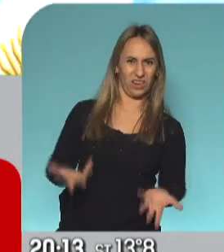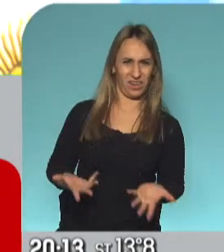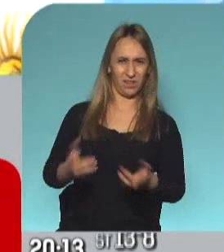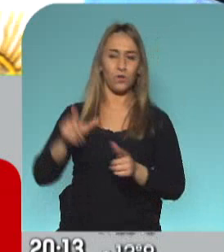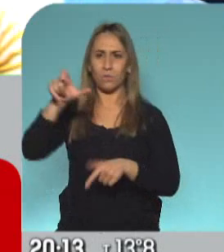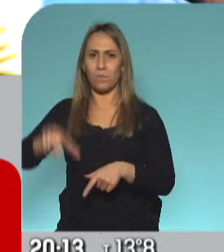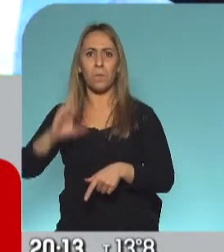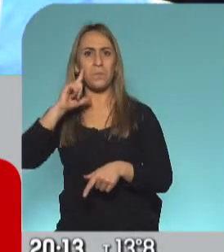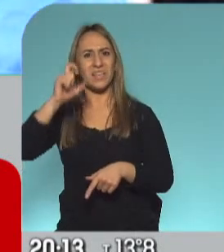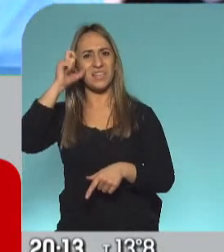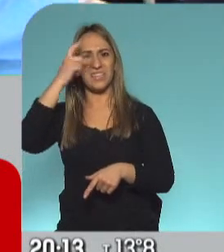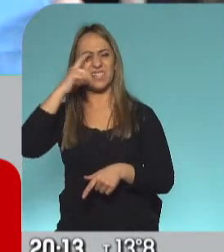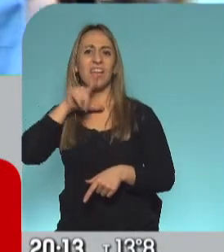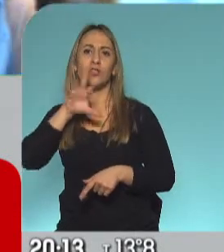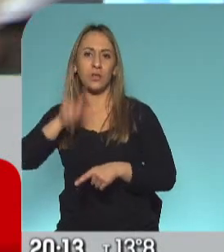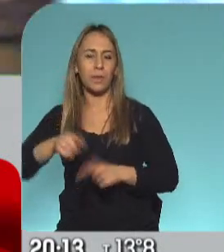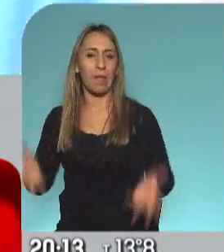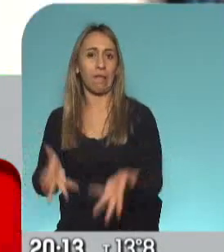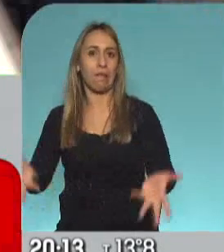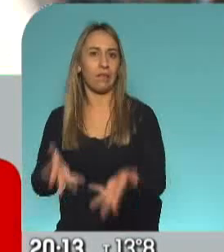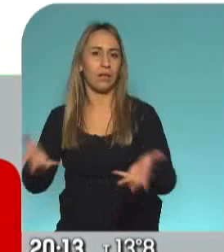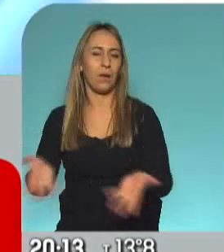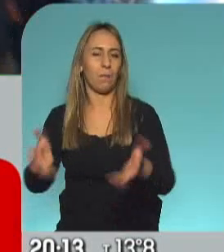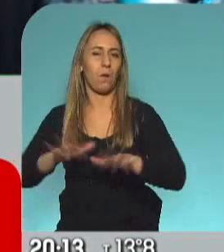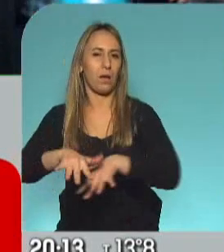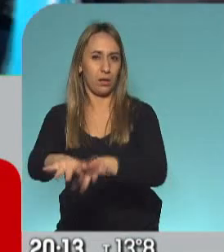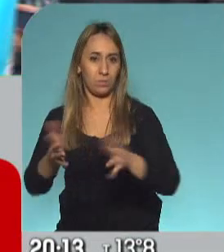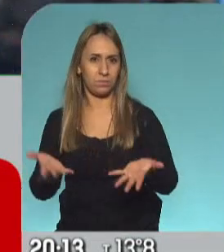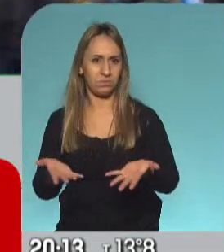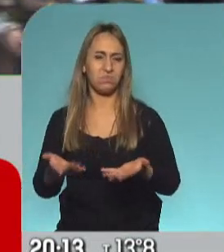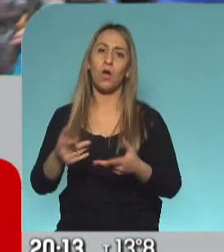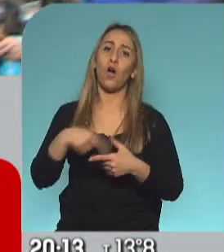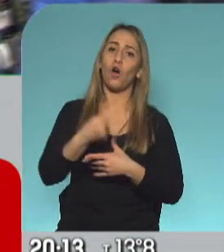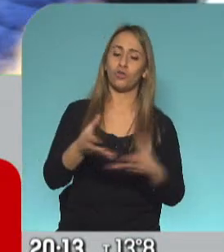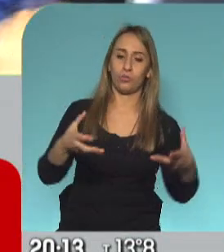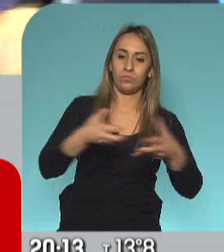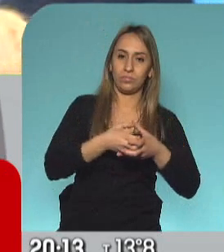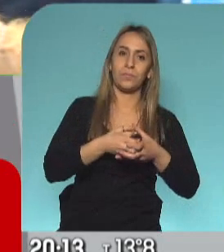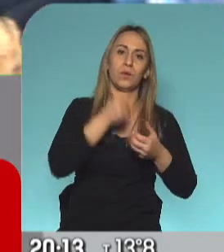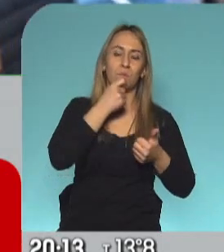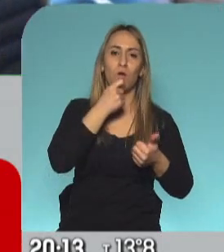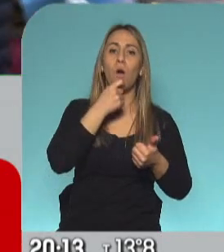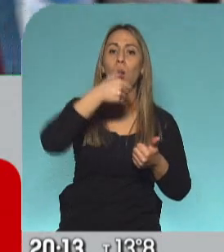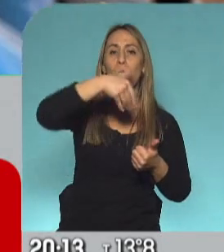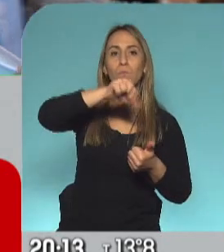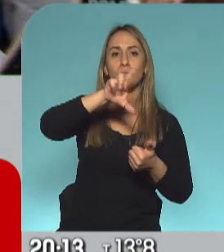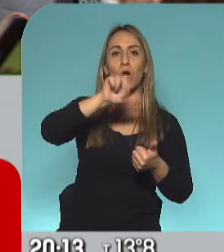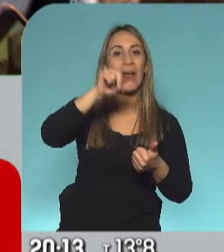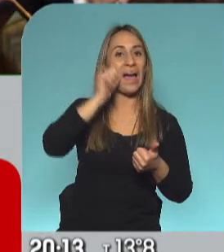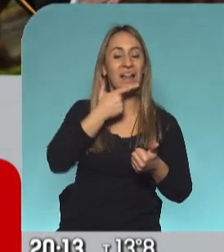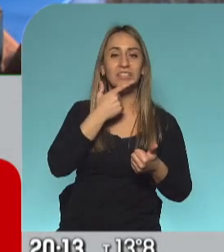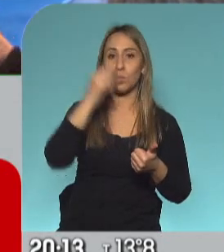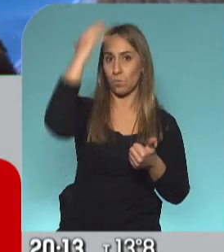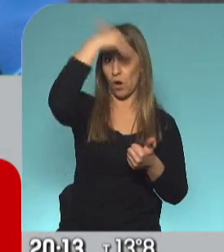marchar. Y después, por otro lado, la oposición que gestiona, que gobierna, Gerardo Morales, el gobernador de Jujuy, varios intendentes